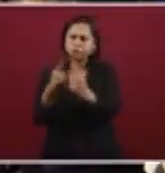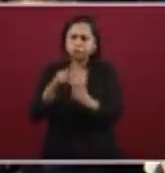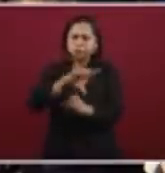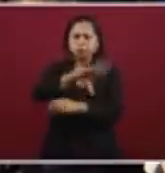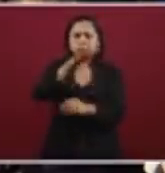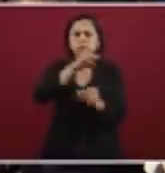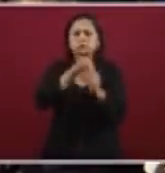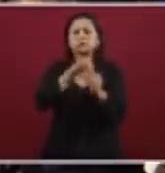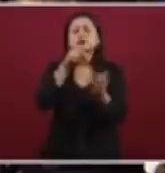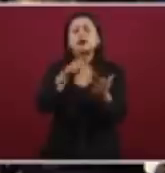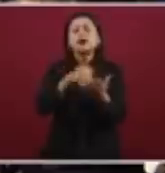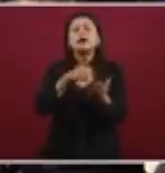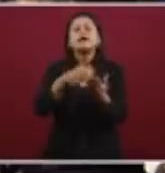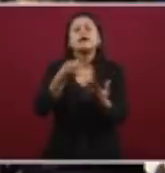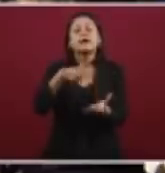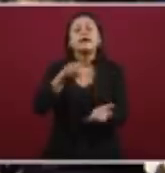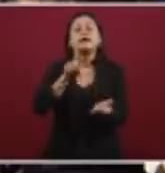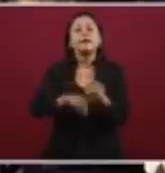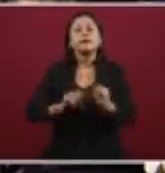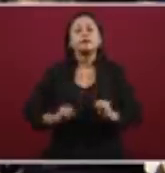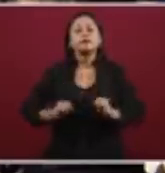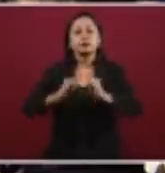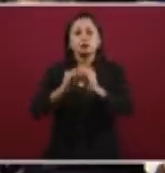varias instituciones